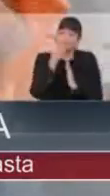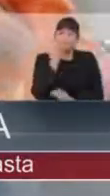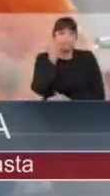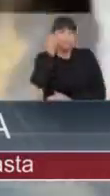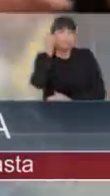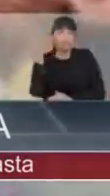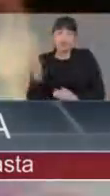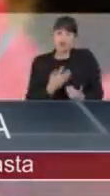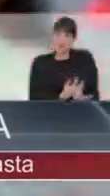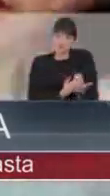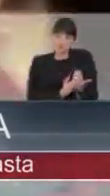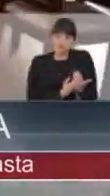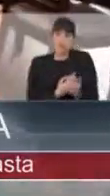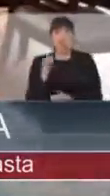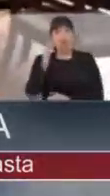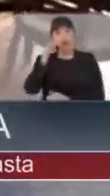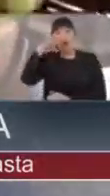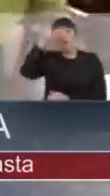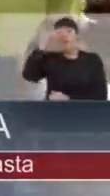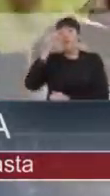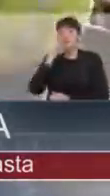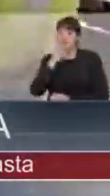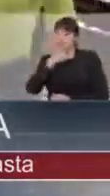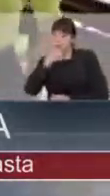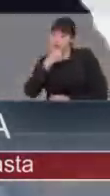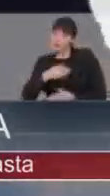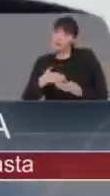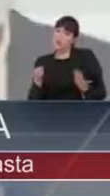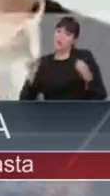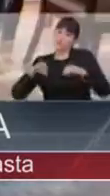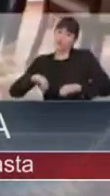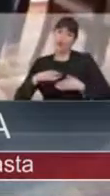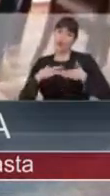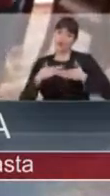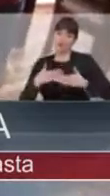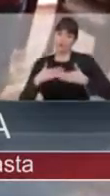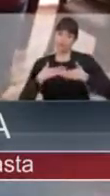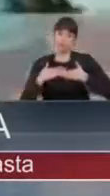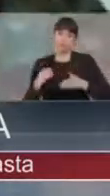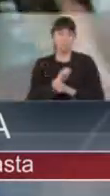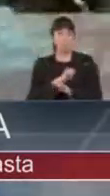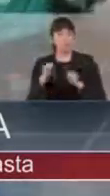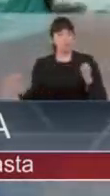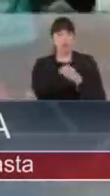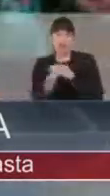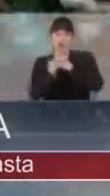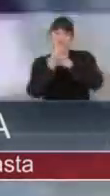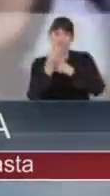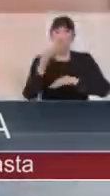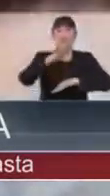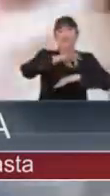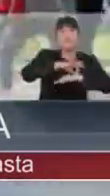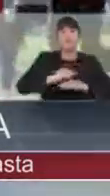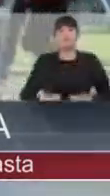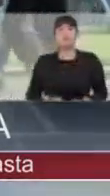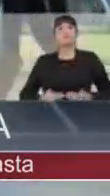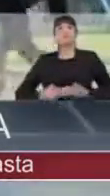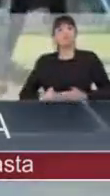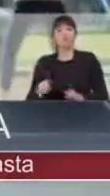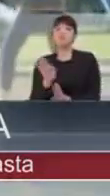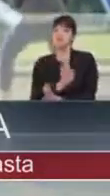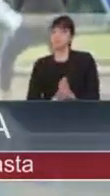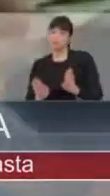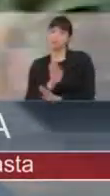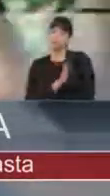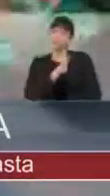algún problema respiratorio preexistente, o bien la aparición de un cuadro de manera temprana, para poder evitar, digamos,